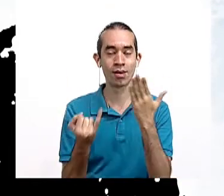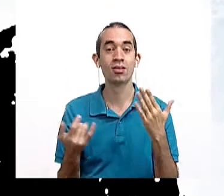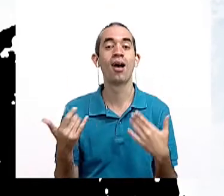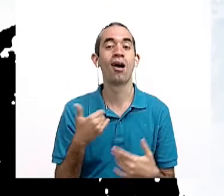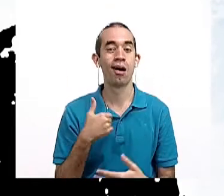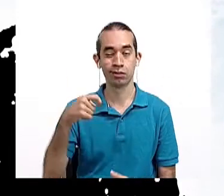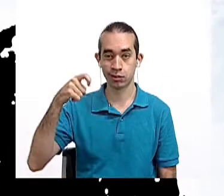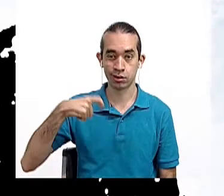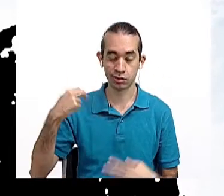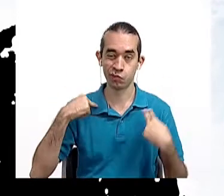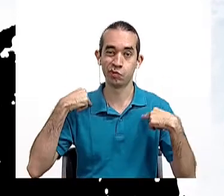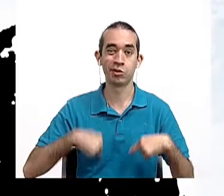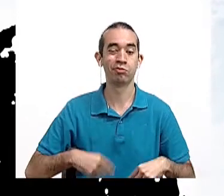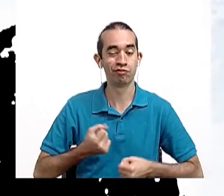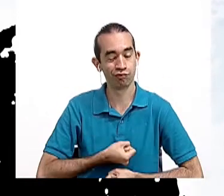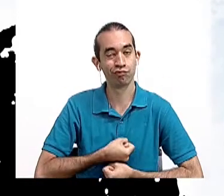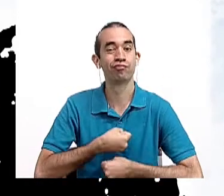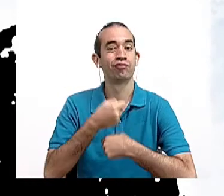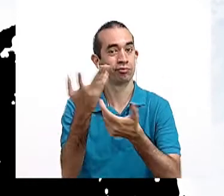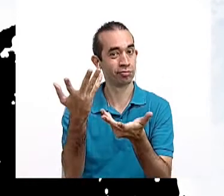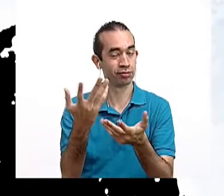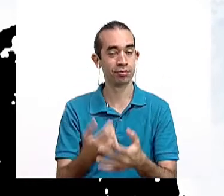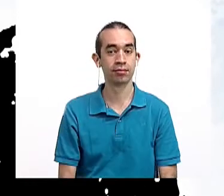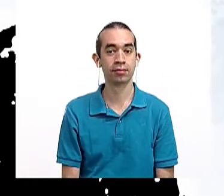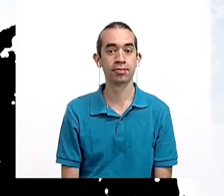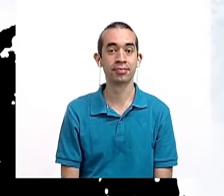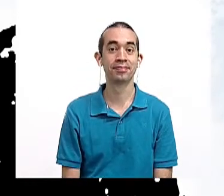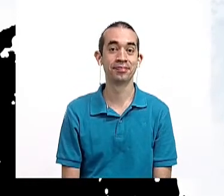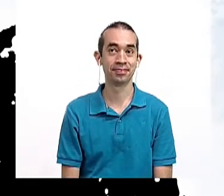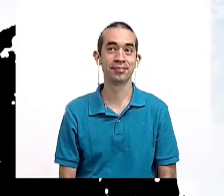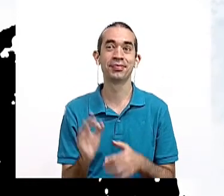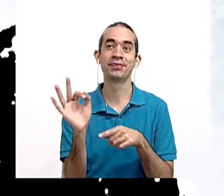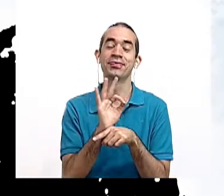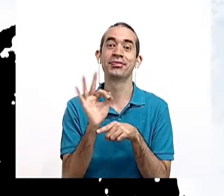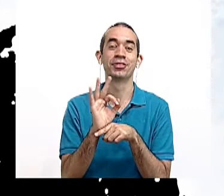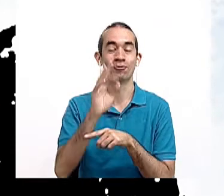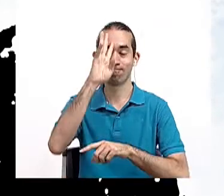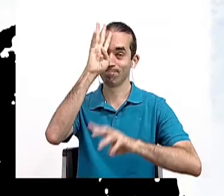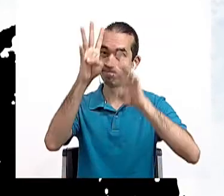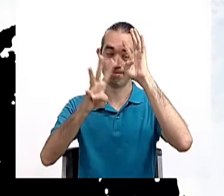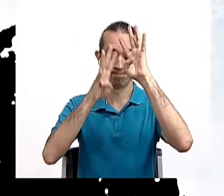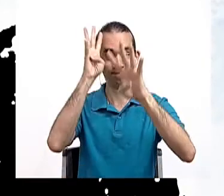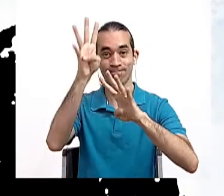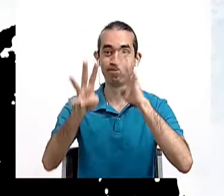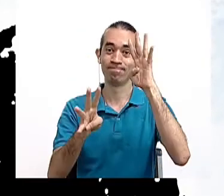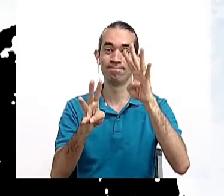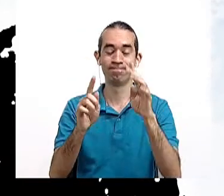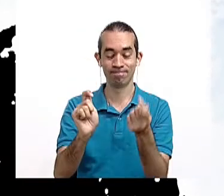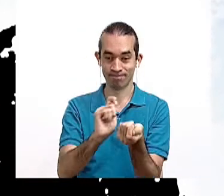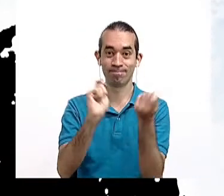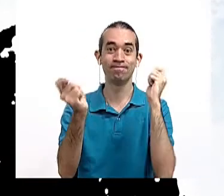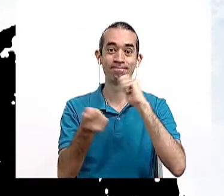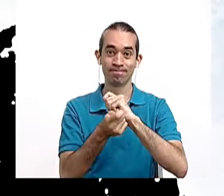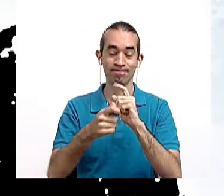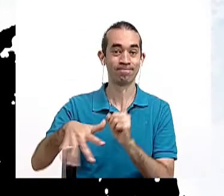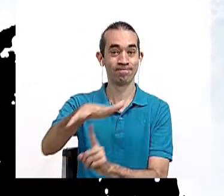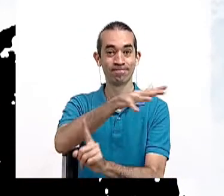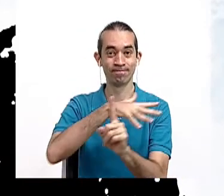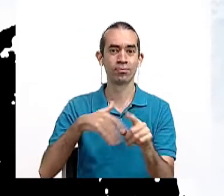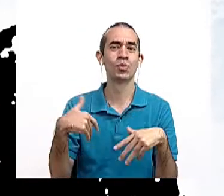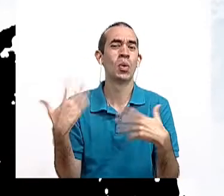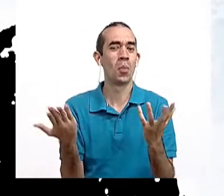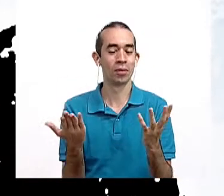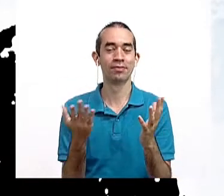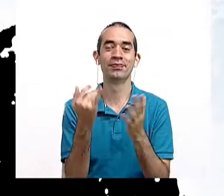necesidad del ser humano de expresarse, de esa función creadora, transformadora de nuestro entorno a través del